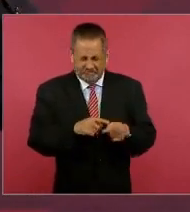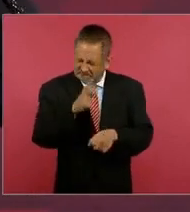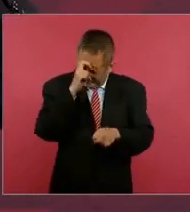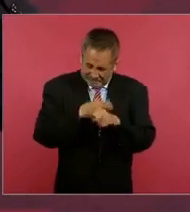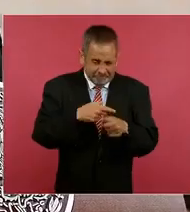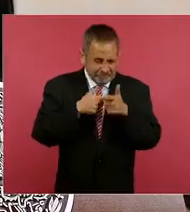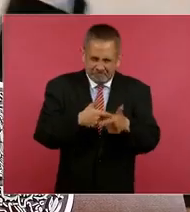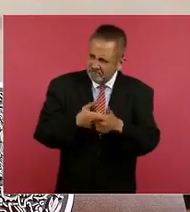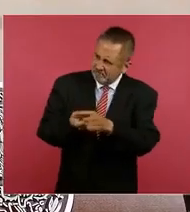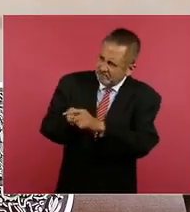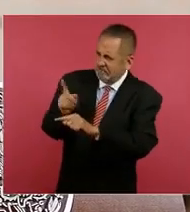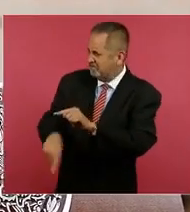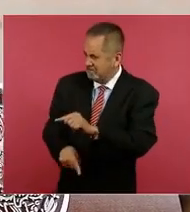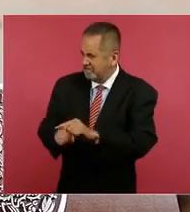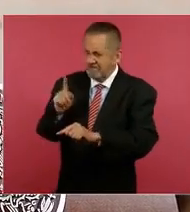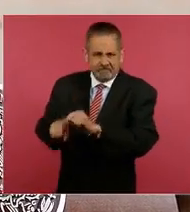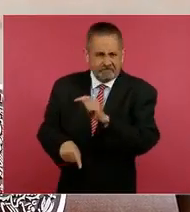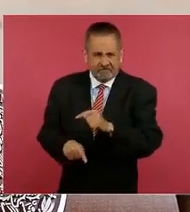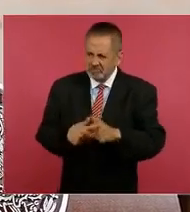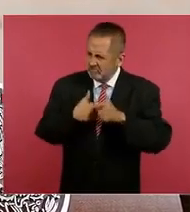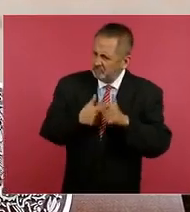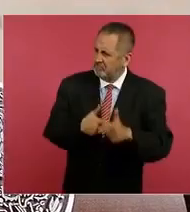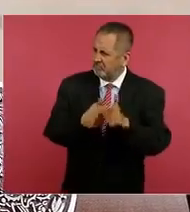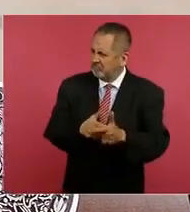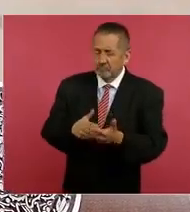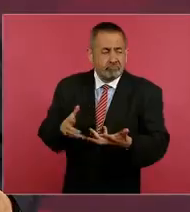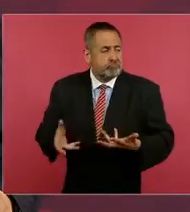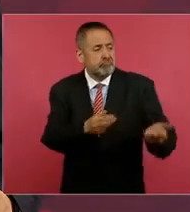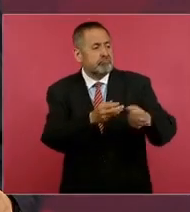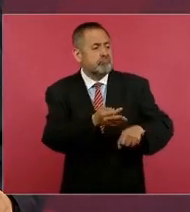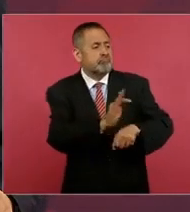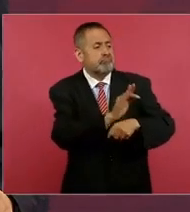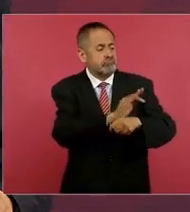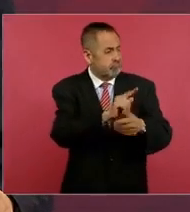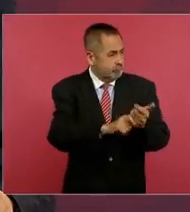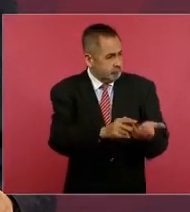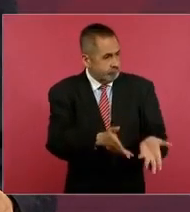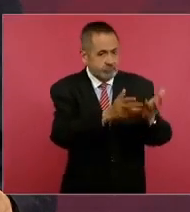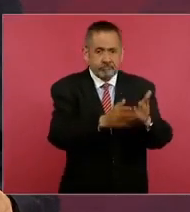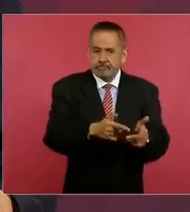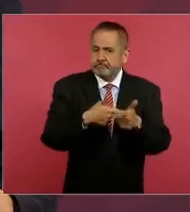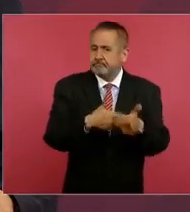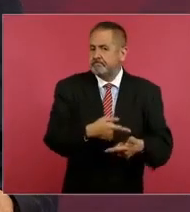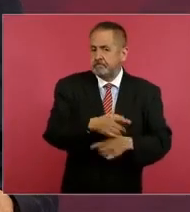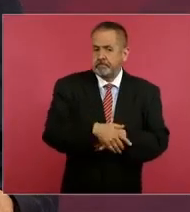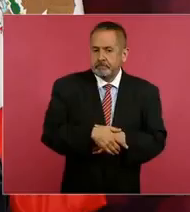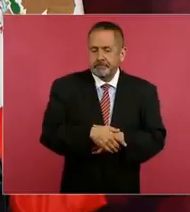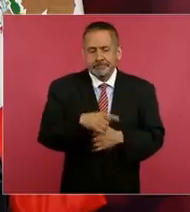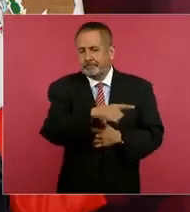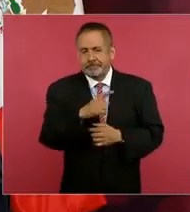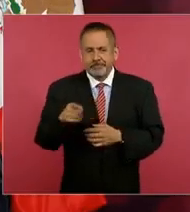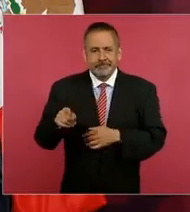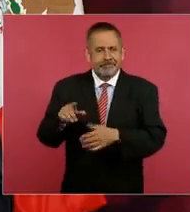empecinados en seguir consolidando la llamada